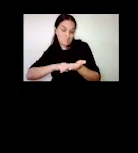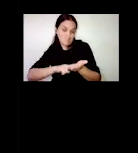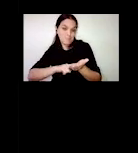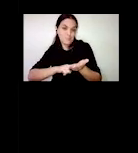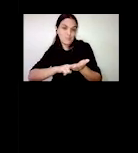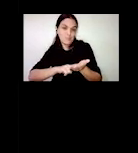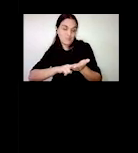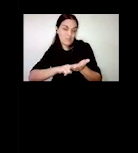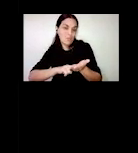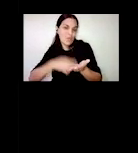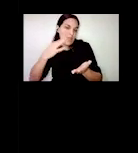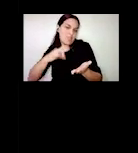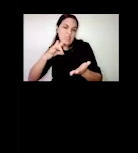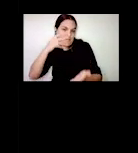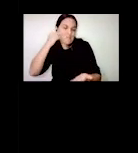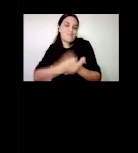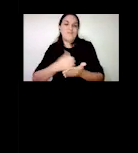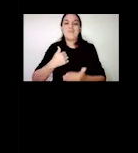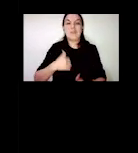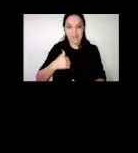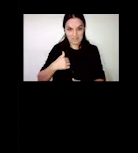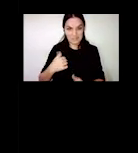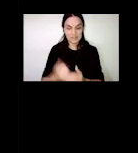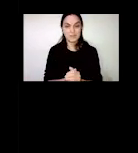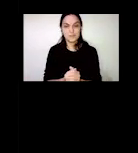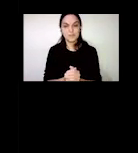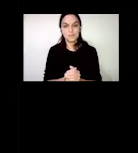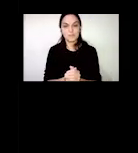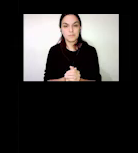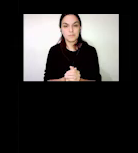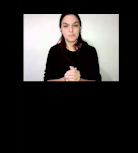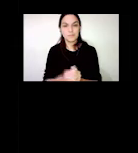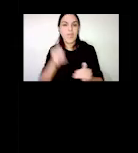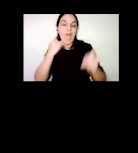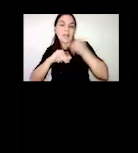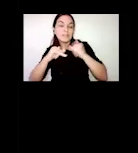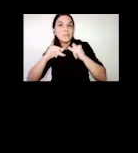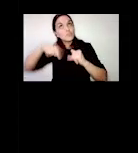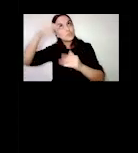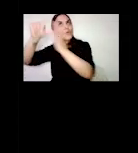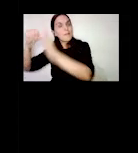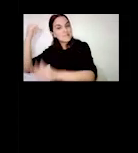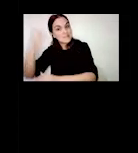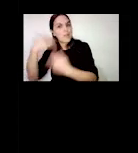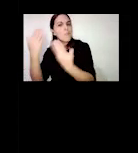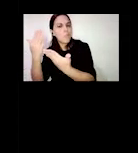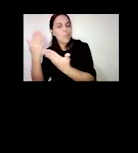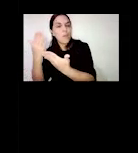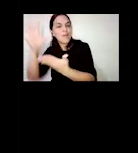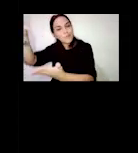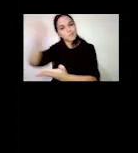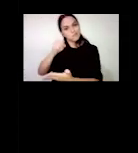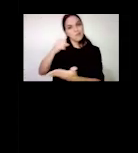que sean residentes argentinos, que tengan activos financieros en el exterior, la posibilidad de repatriarlos